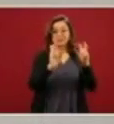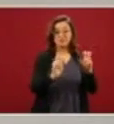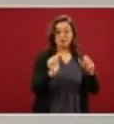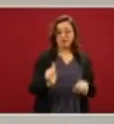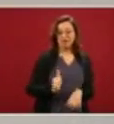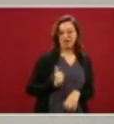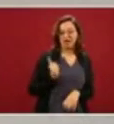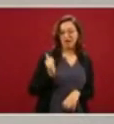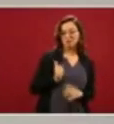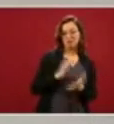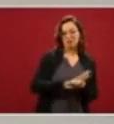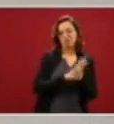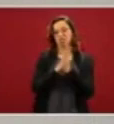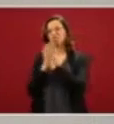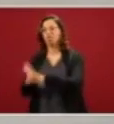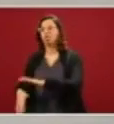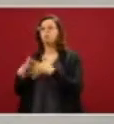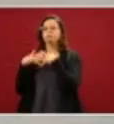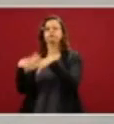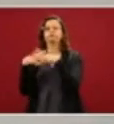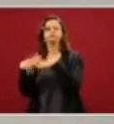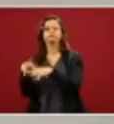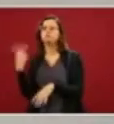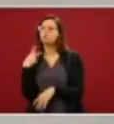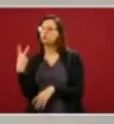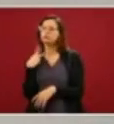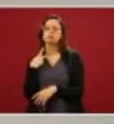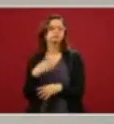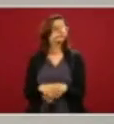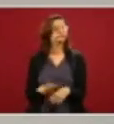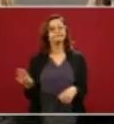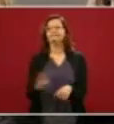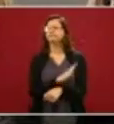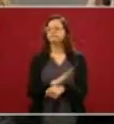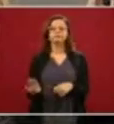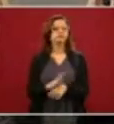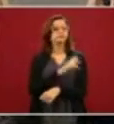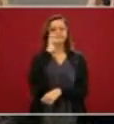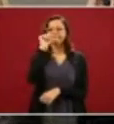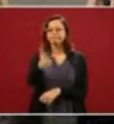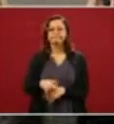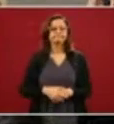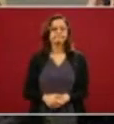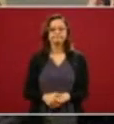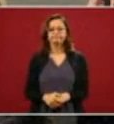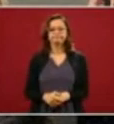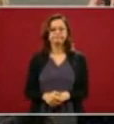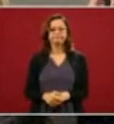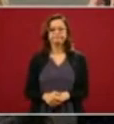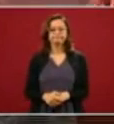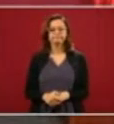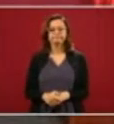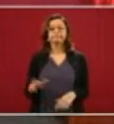esfera política, no es benéfico para la sociedad. Y esto lo